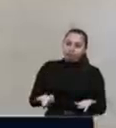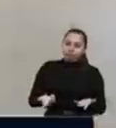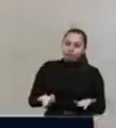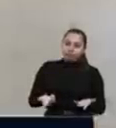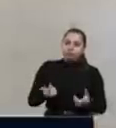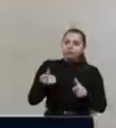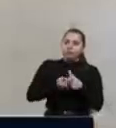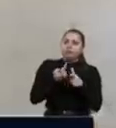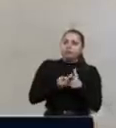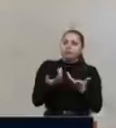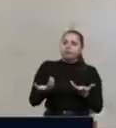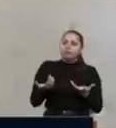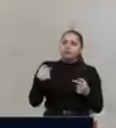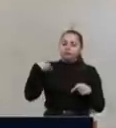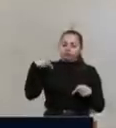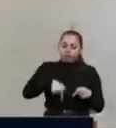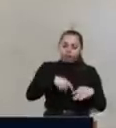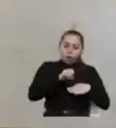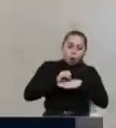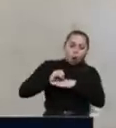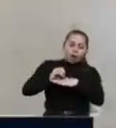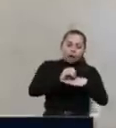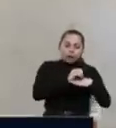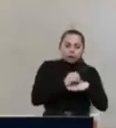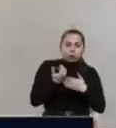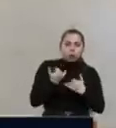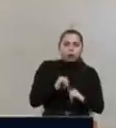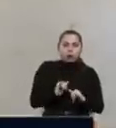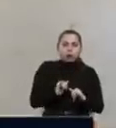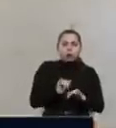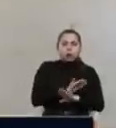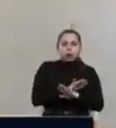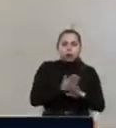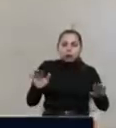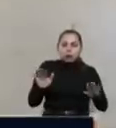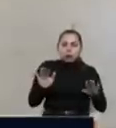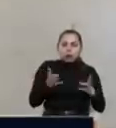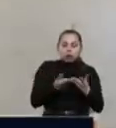Y entonces, a pesar de que estas organizaciones se